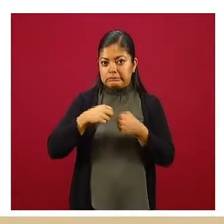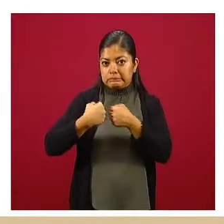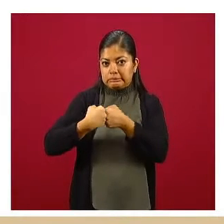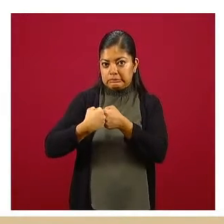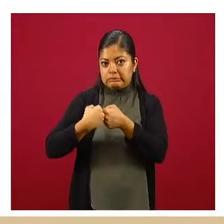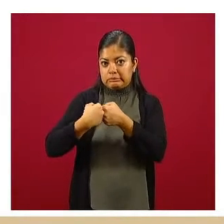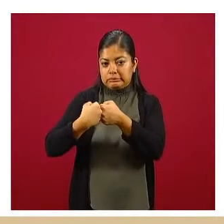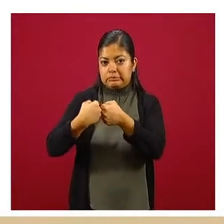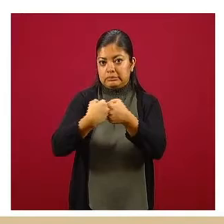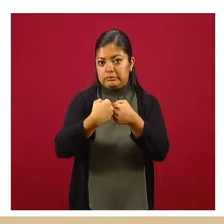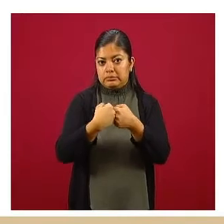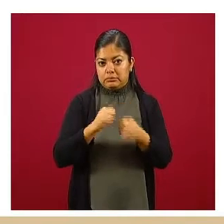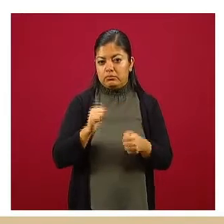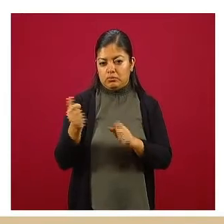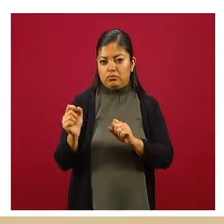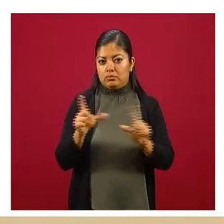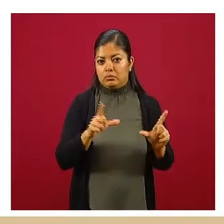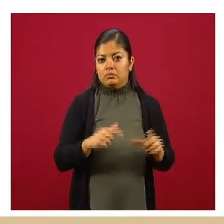La siguiente.